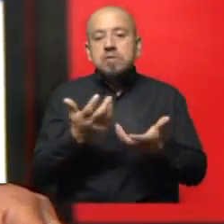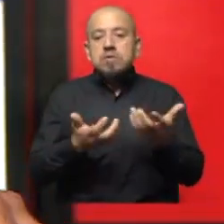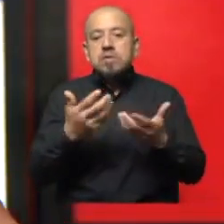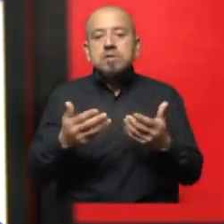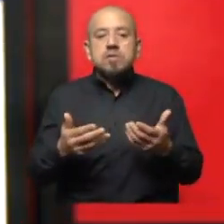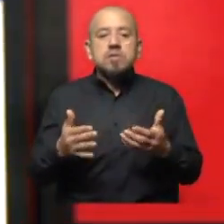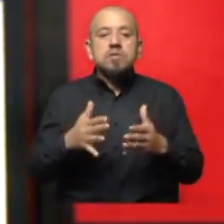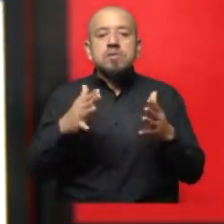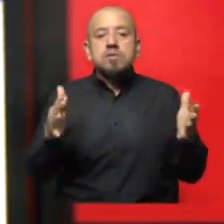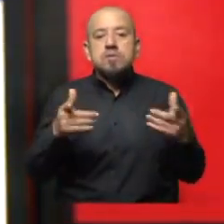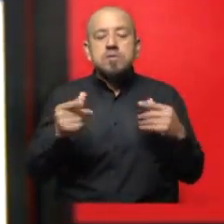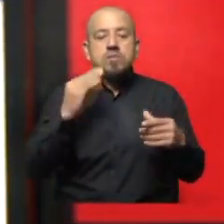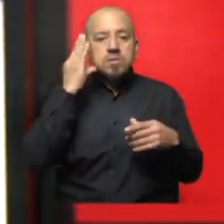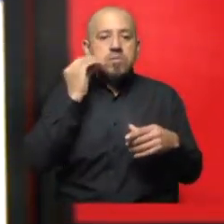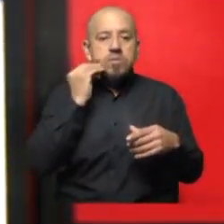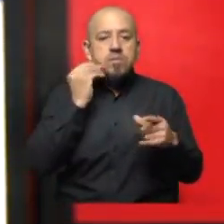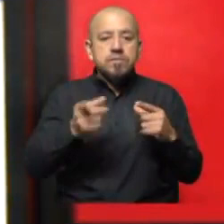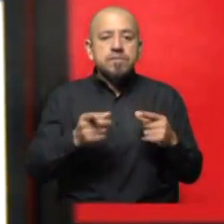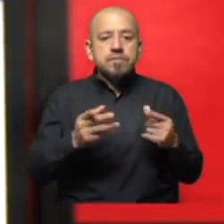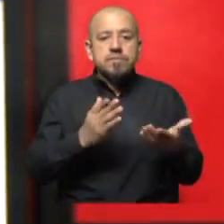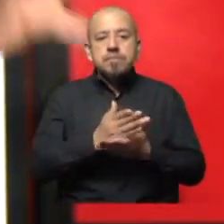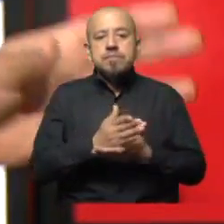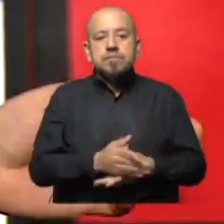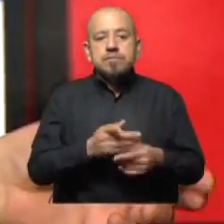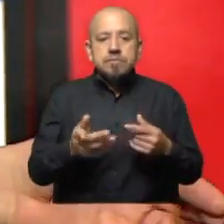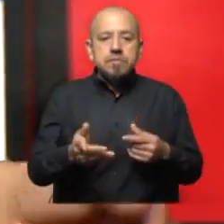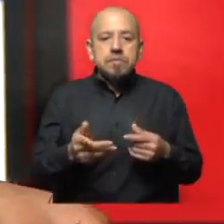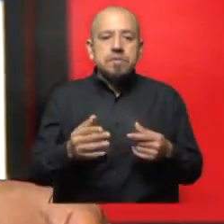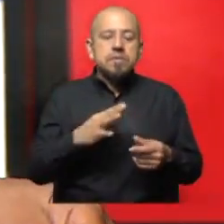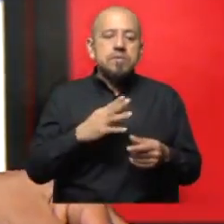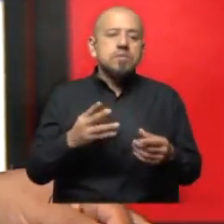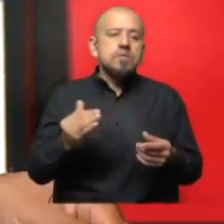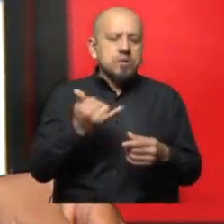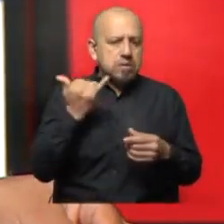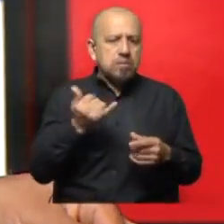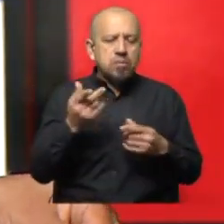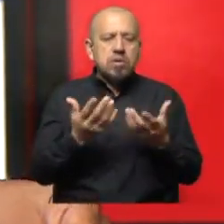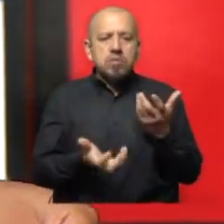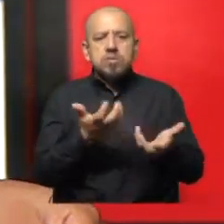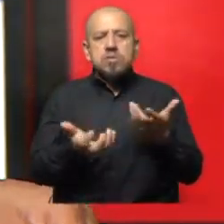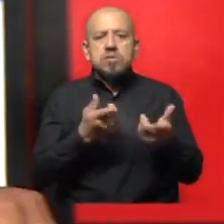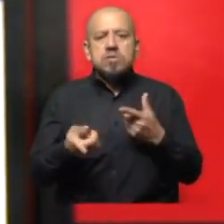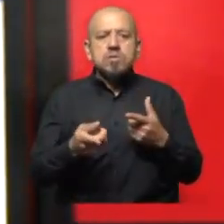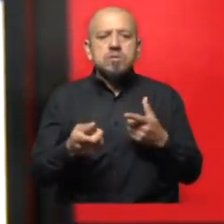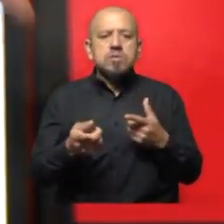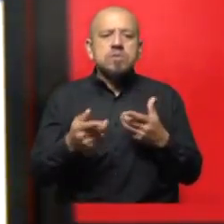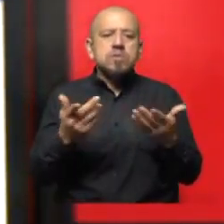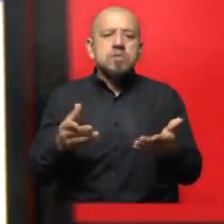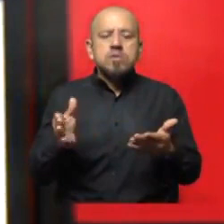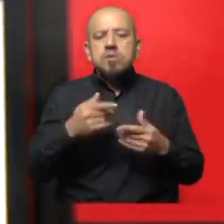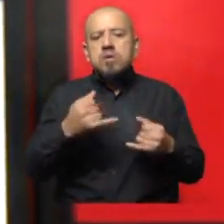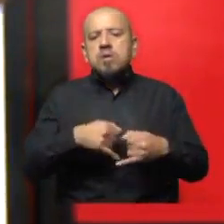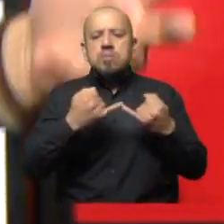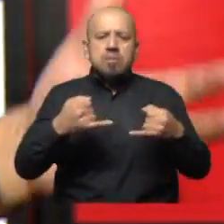mi abuela siempre por más que elaborara mucho siempre como que se dedicaba mucho tiempo a la cocina todo hasta acá se